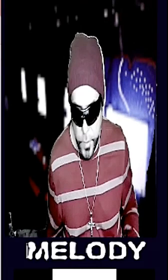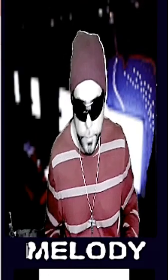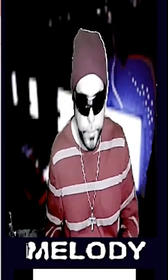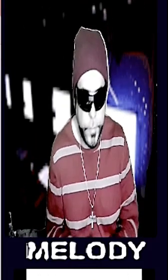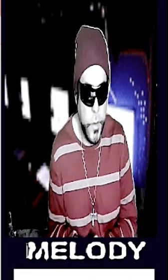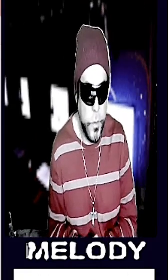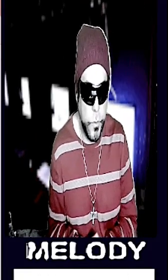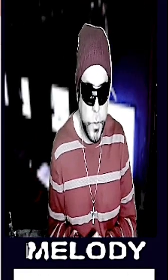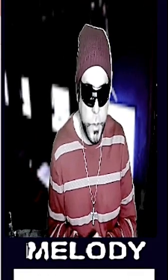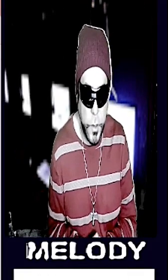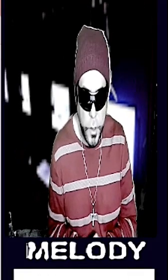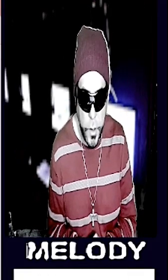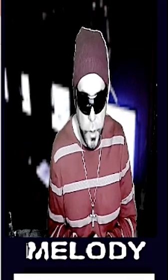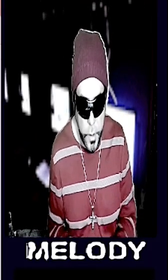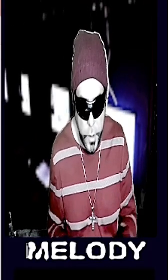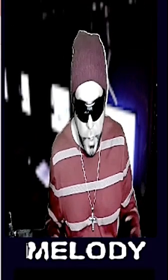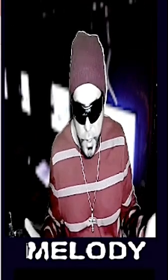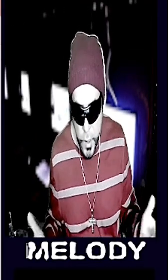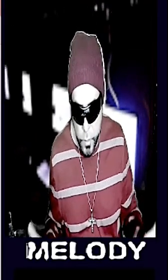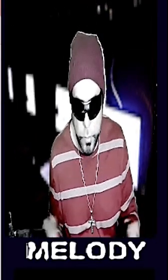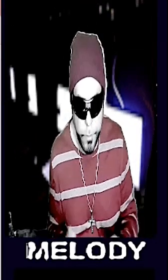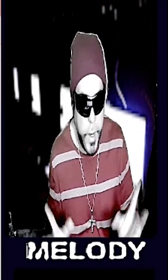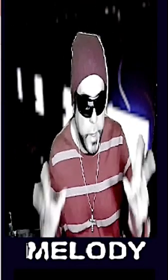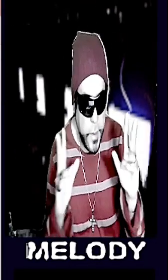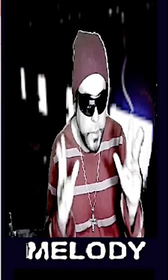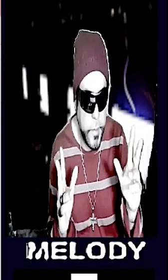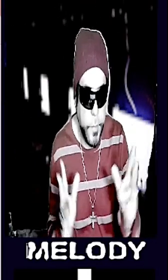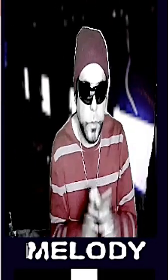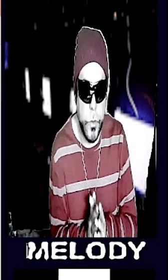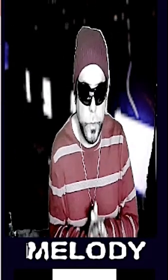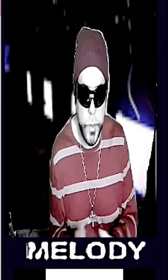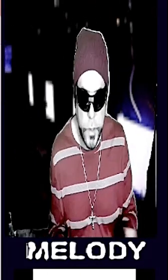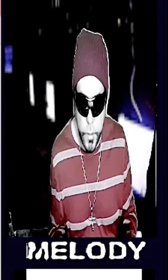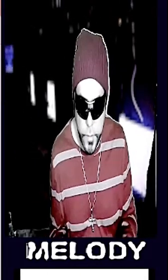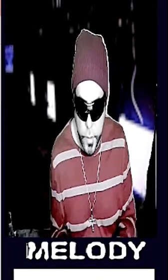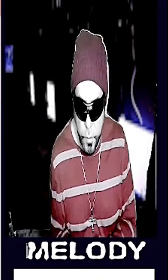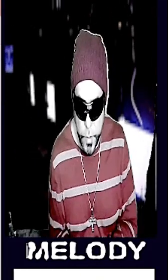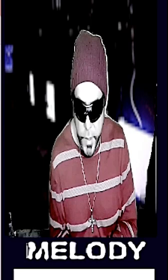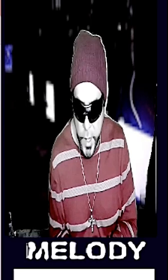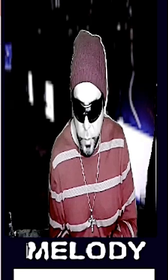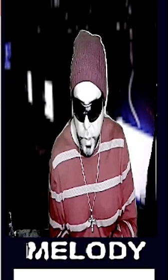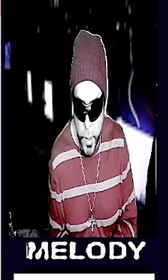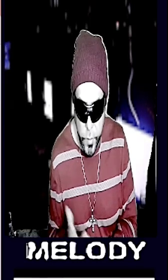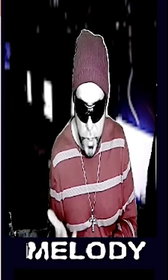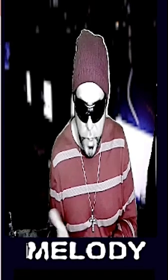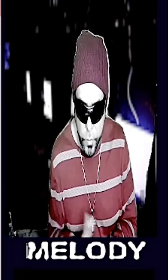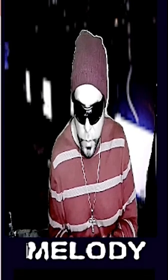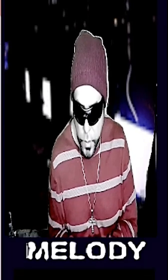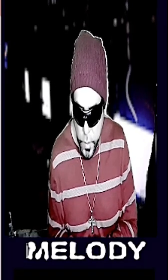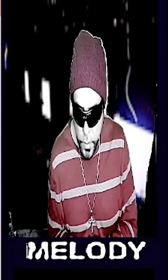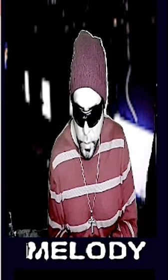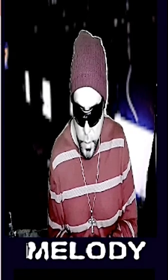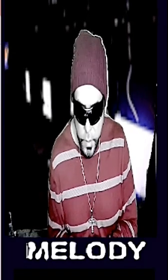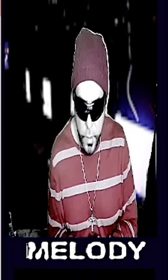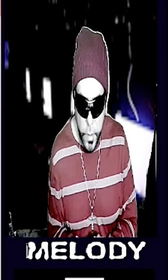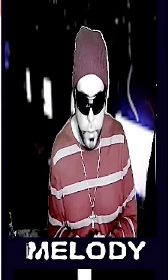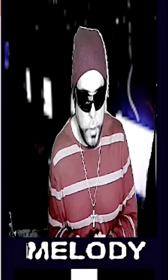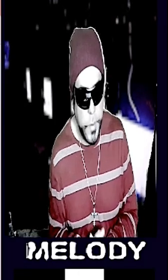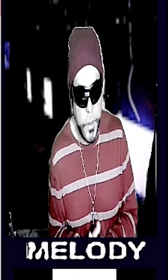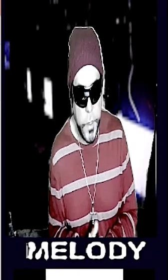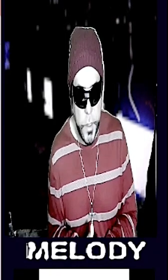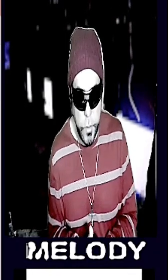Monterrey eso no es que hay un paréntesis amigos sobre este comentario el encabezado